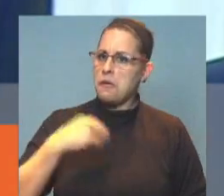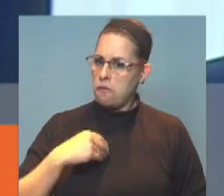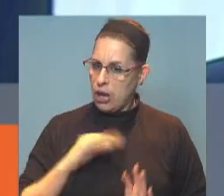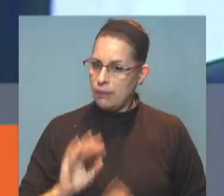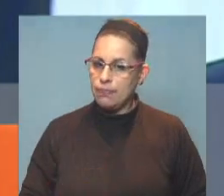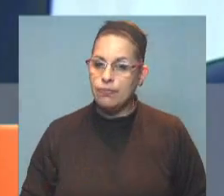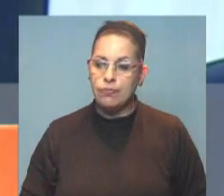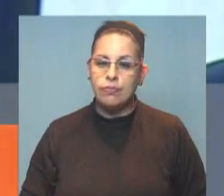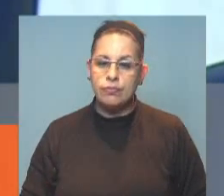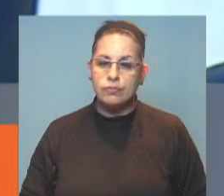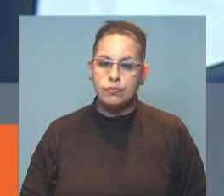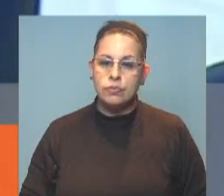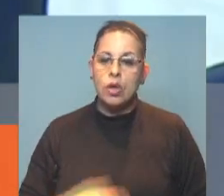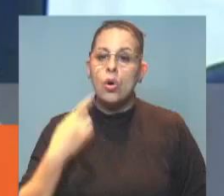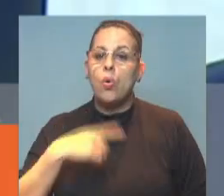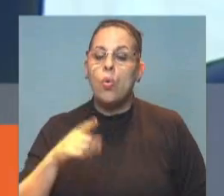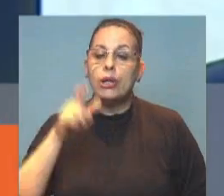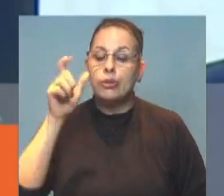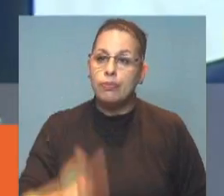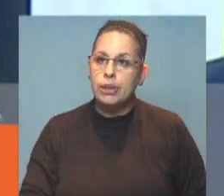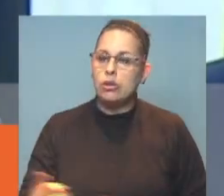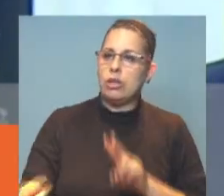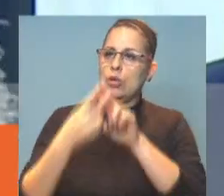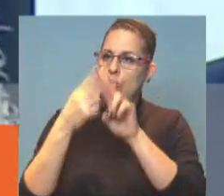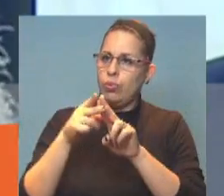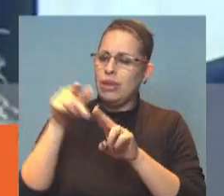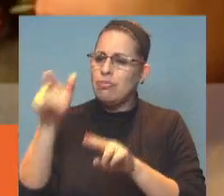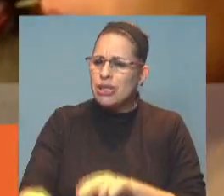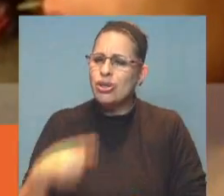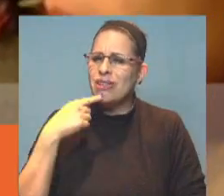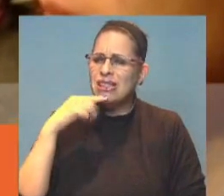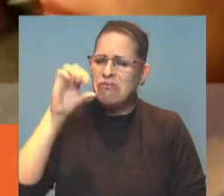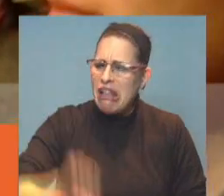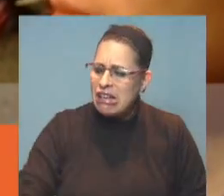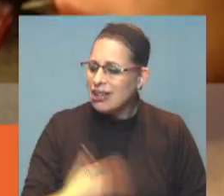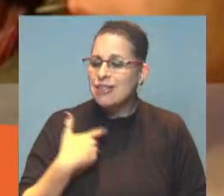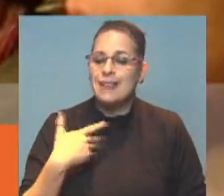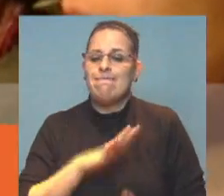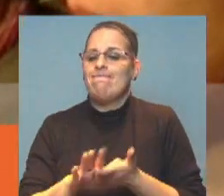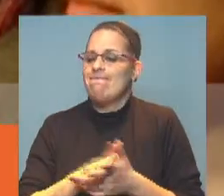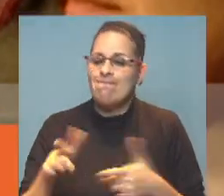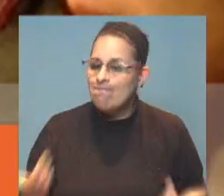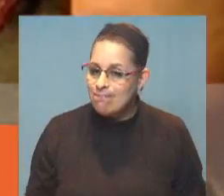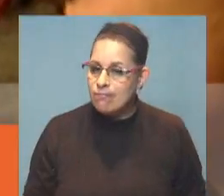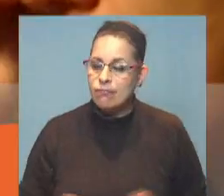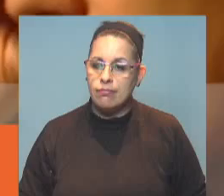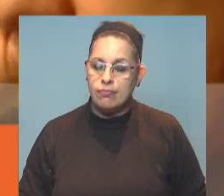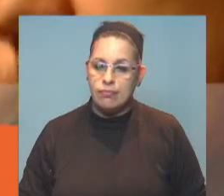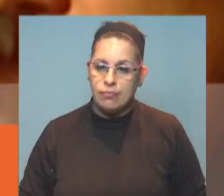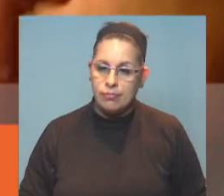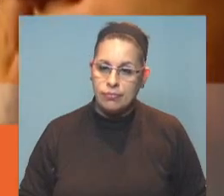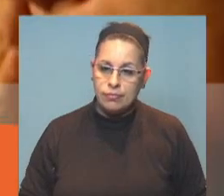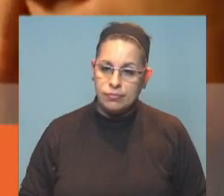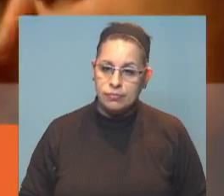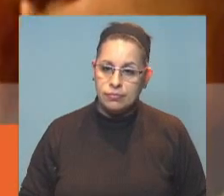porque cuando uno se encuentra con alguien que piensa que todo se cayó y que ya no hay oportunidades de nada,